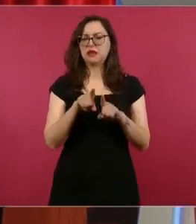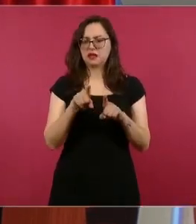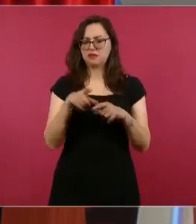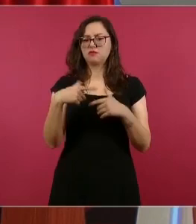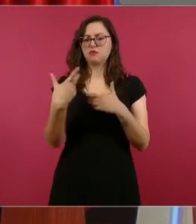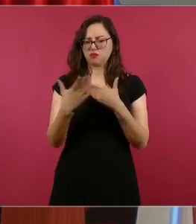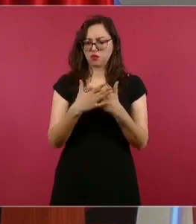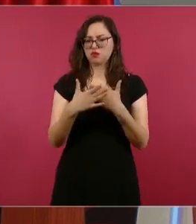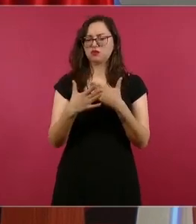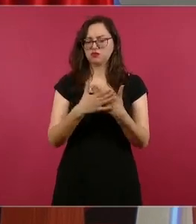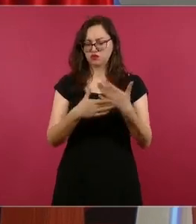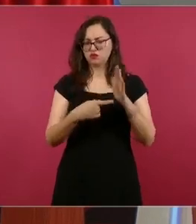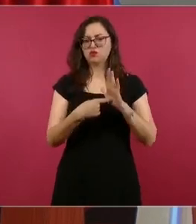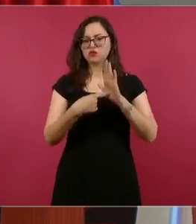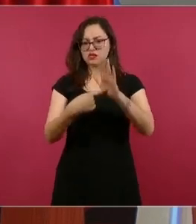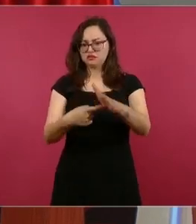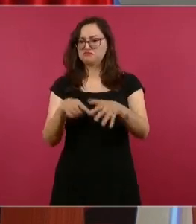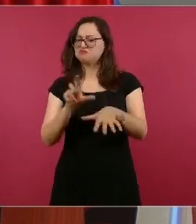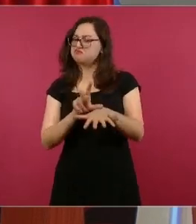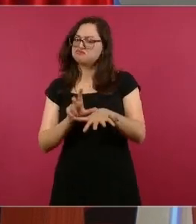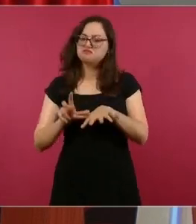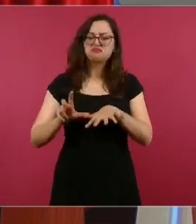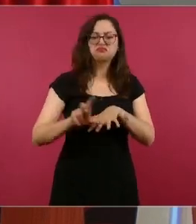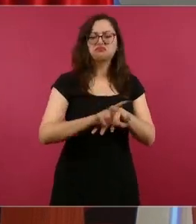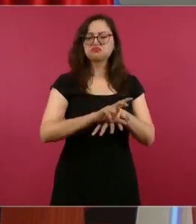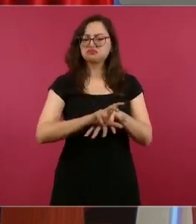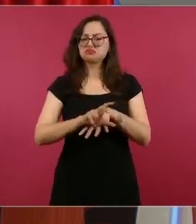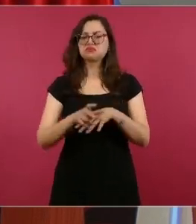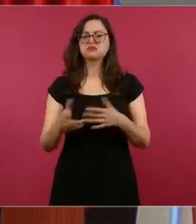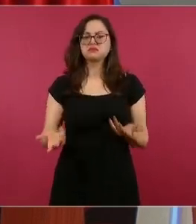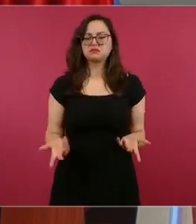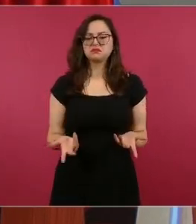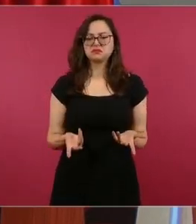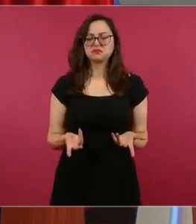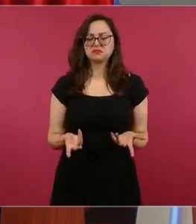los costos en su momento ya.